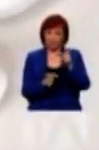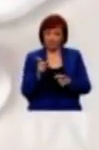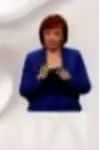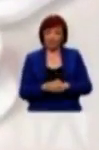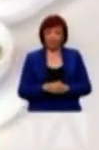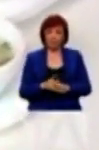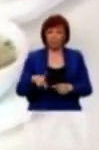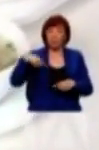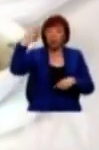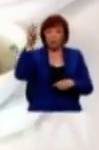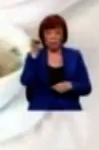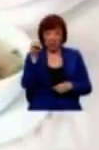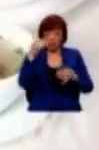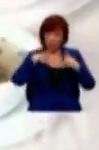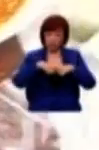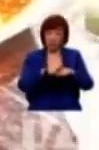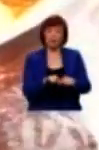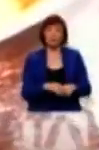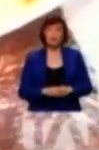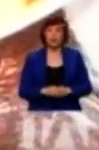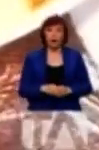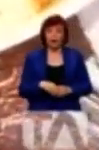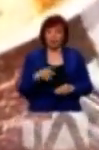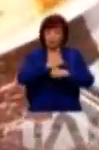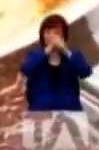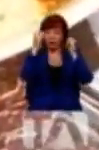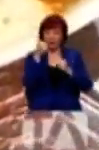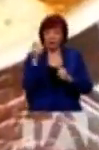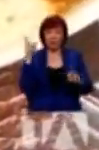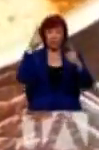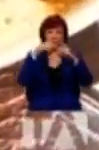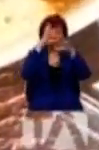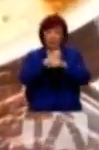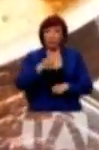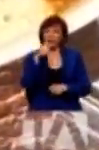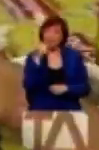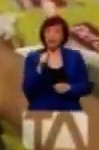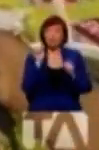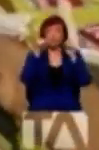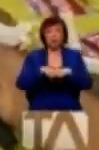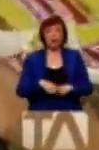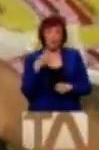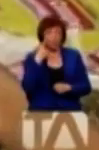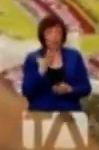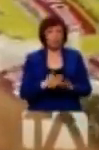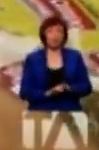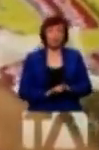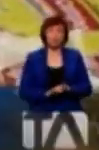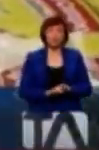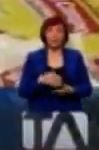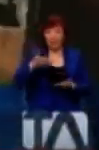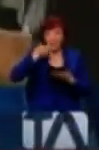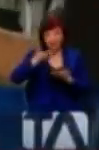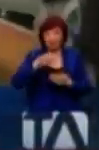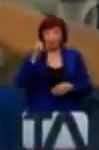próximo martes 25 de julio, de 10 de la mañana a 10 de la noche, usted podrá degustar especialidades como... ¿Cuál es la chicha? ¿Qué tal le parece? Está